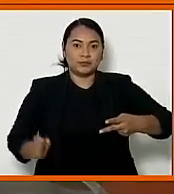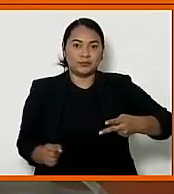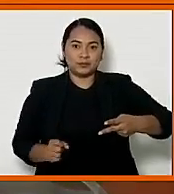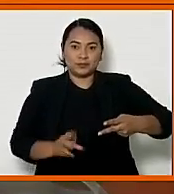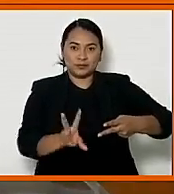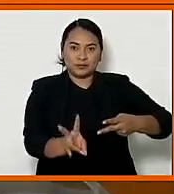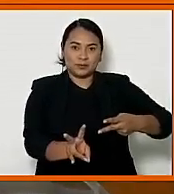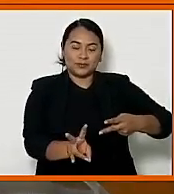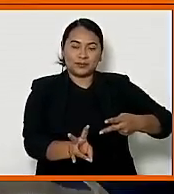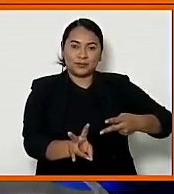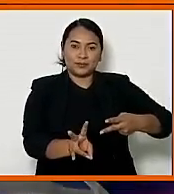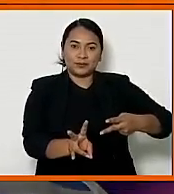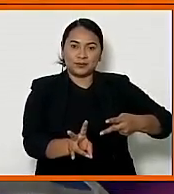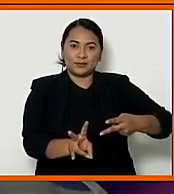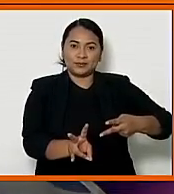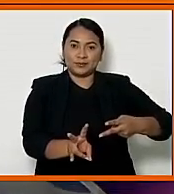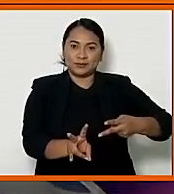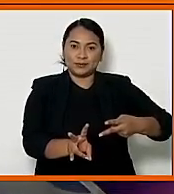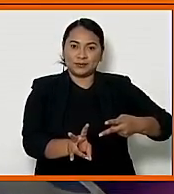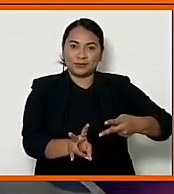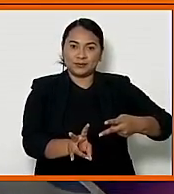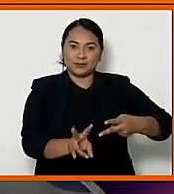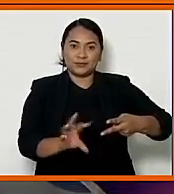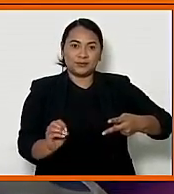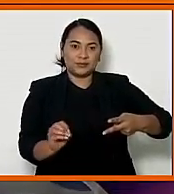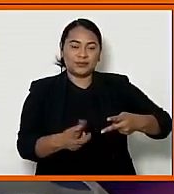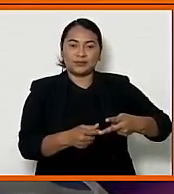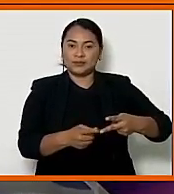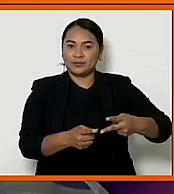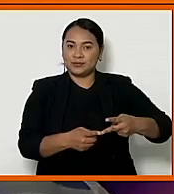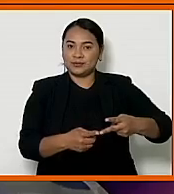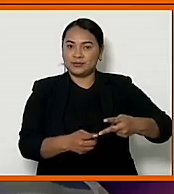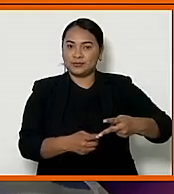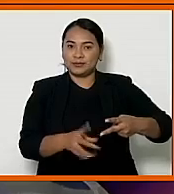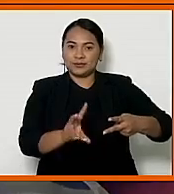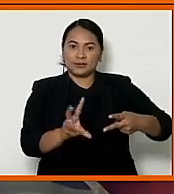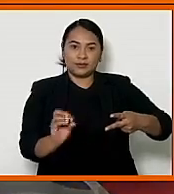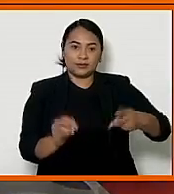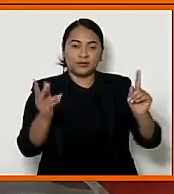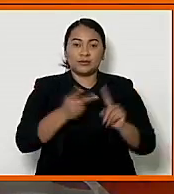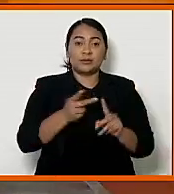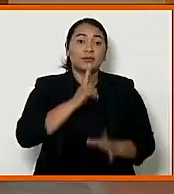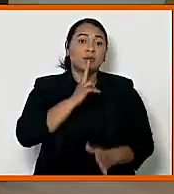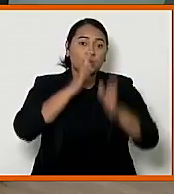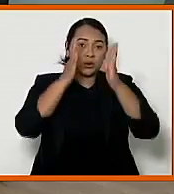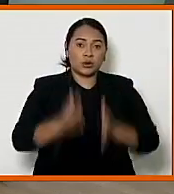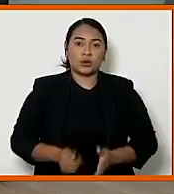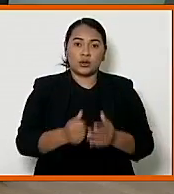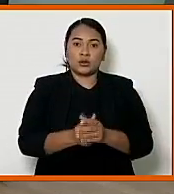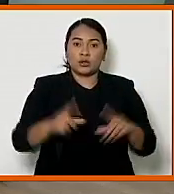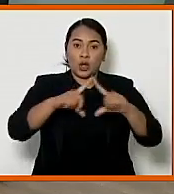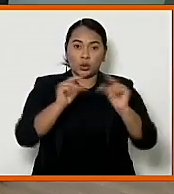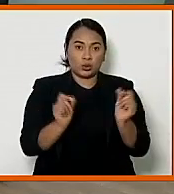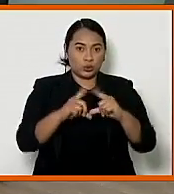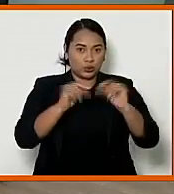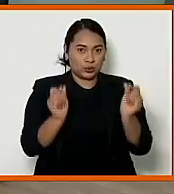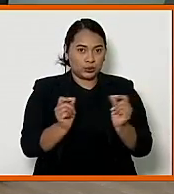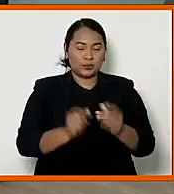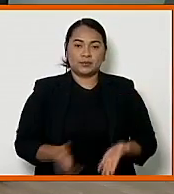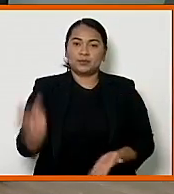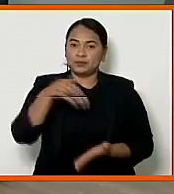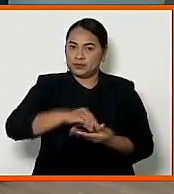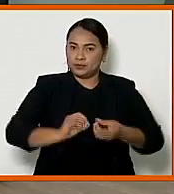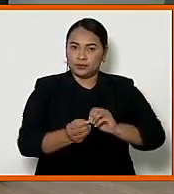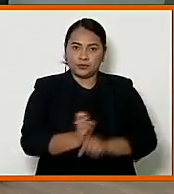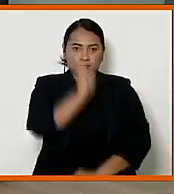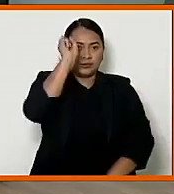7. Segundo dígito, el 0. Segundo número ganador, 70, con su catrachada pastelitos. Con gusto te repito los dos